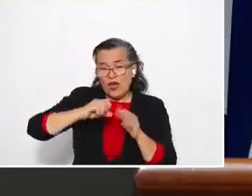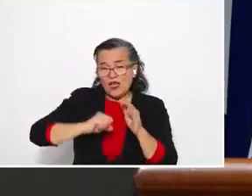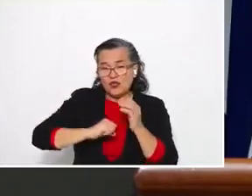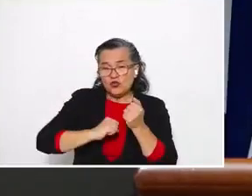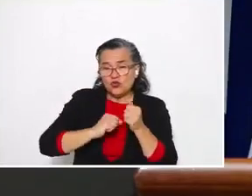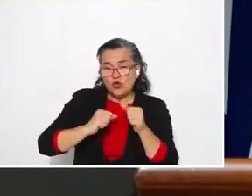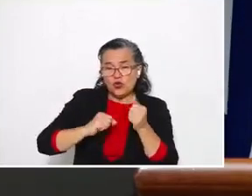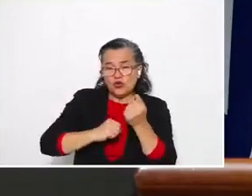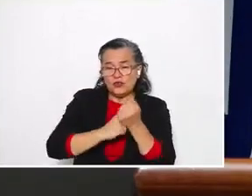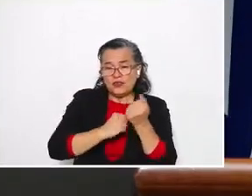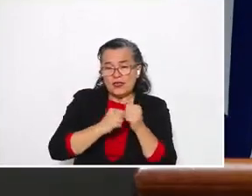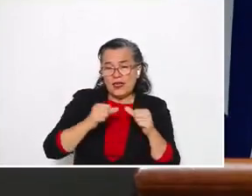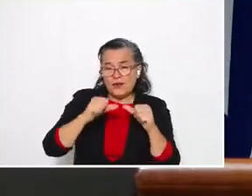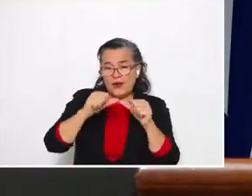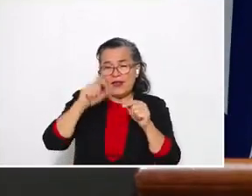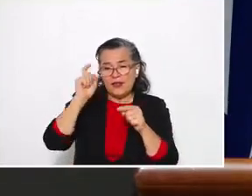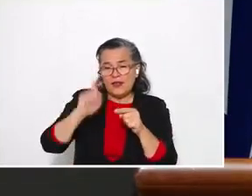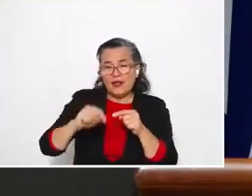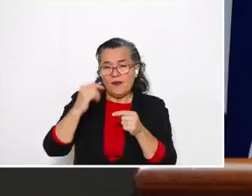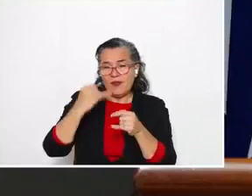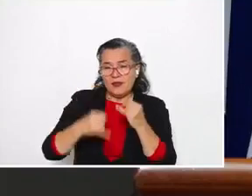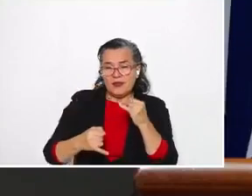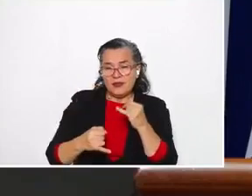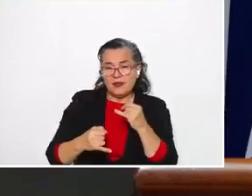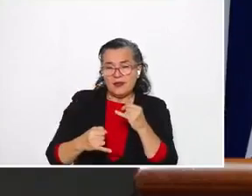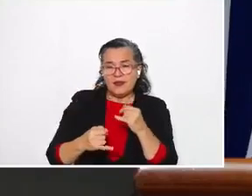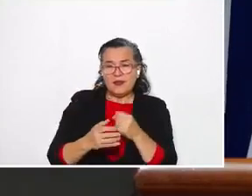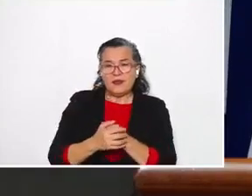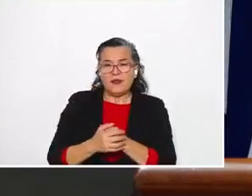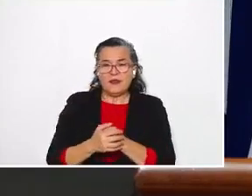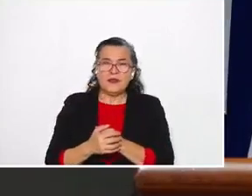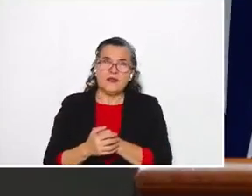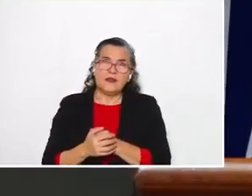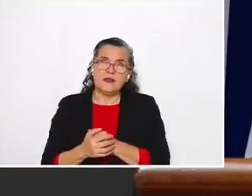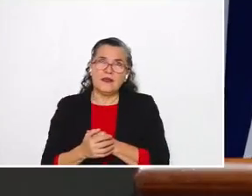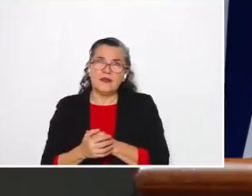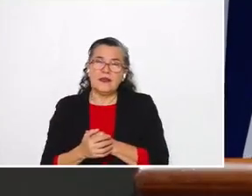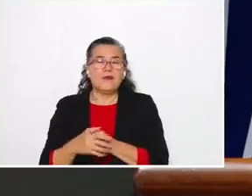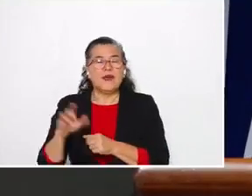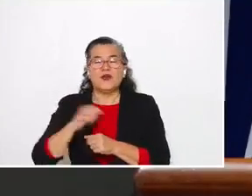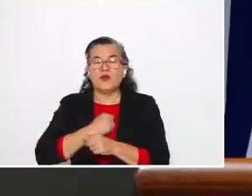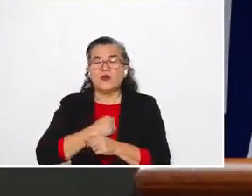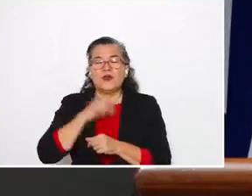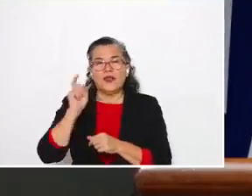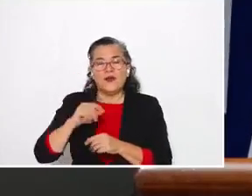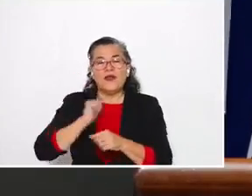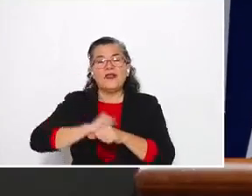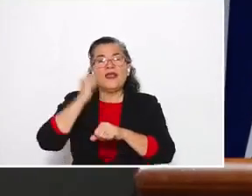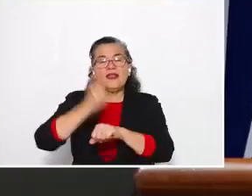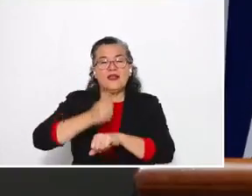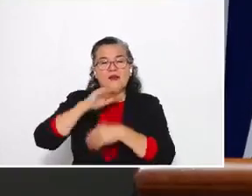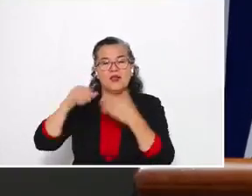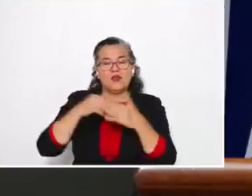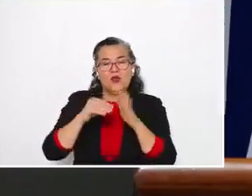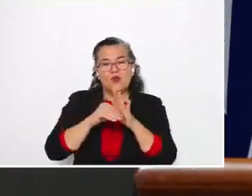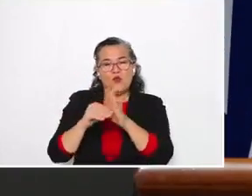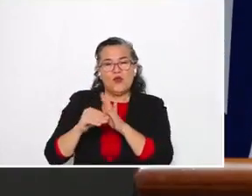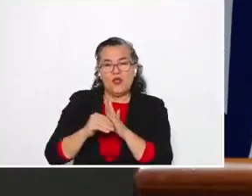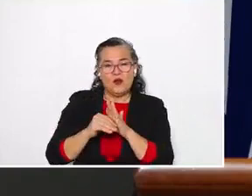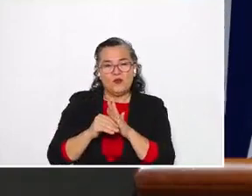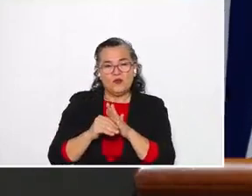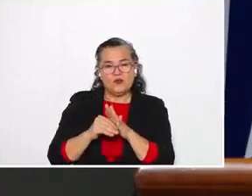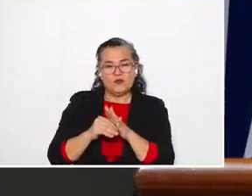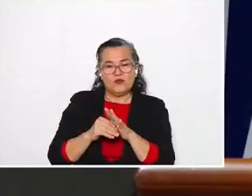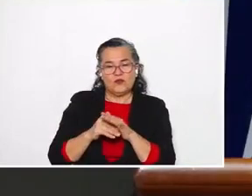sostenibilidad global deberían determinar a todos los modelos de evaluación de las agencias de acreditación de la calidad de la educación